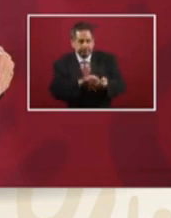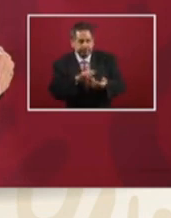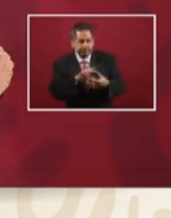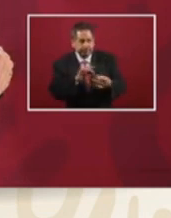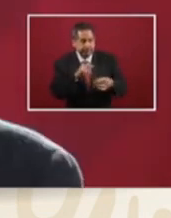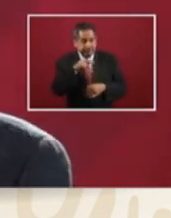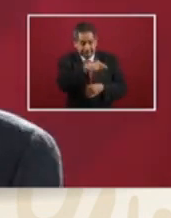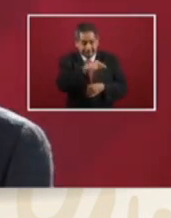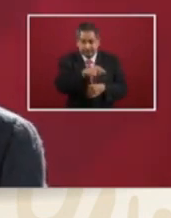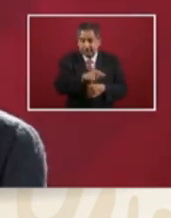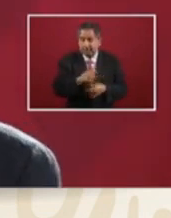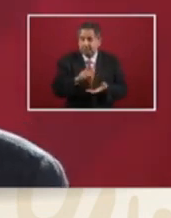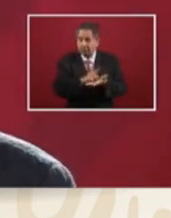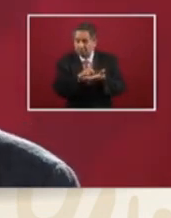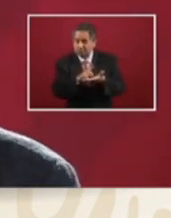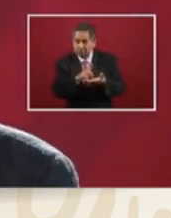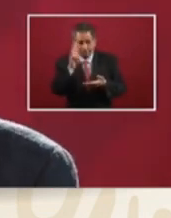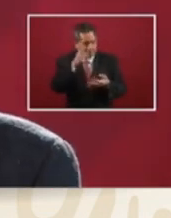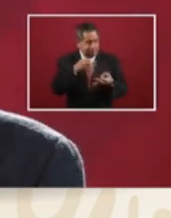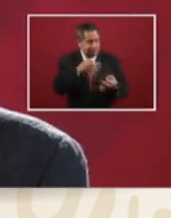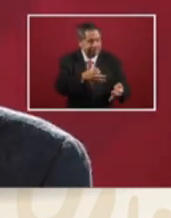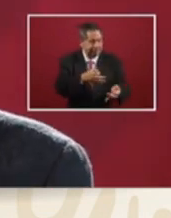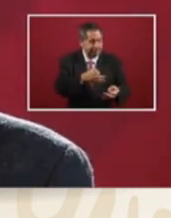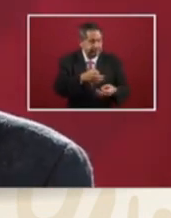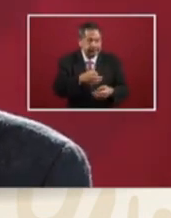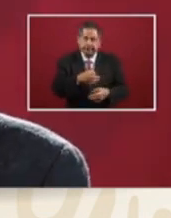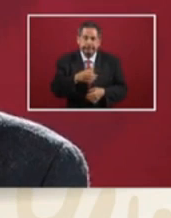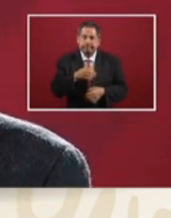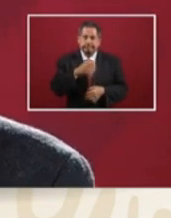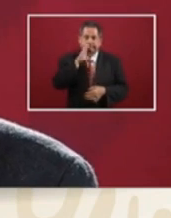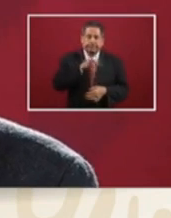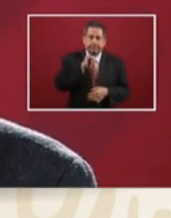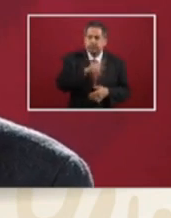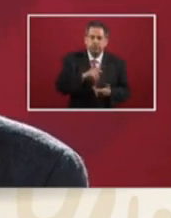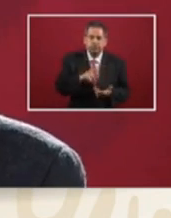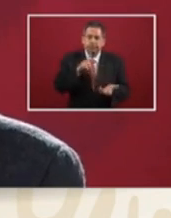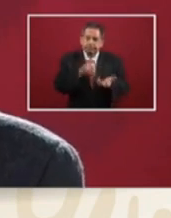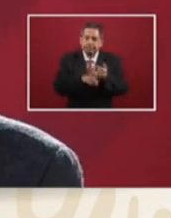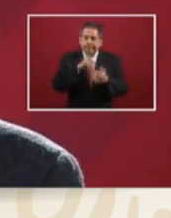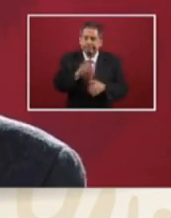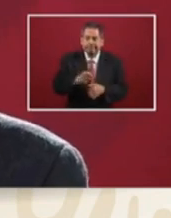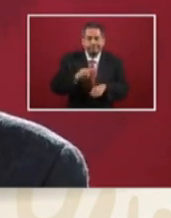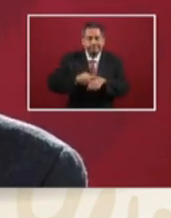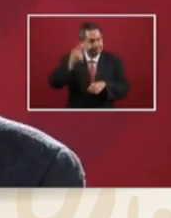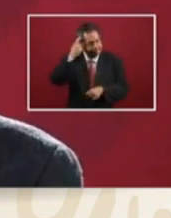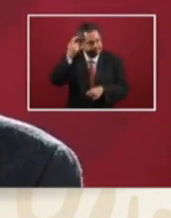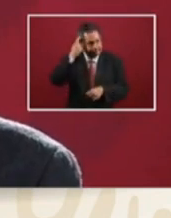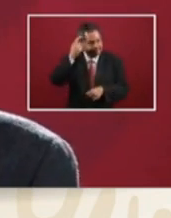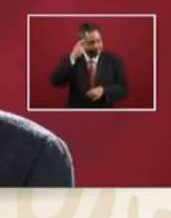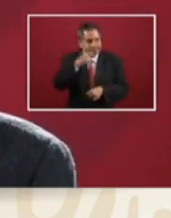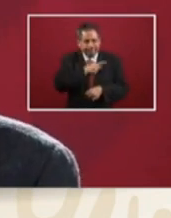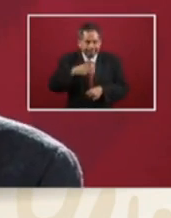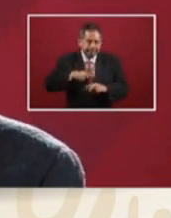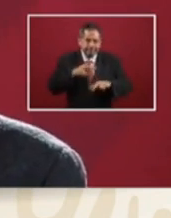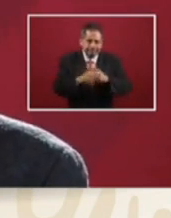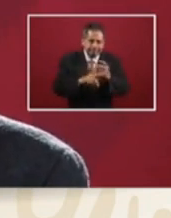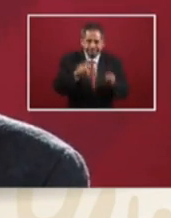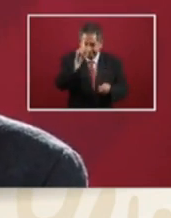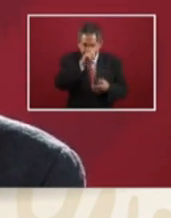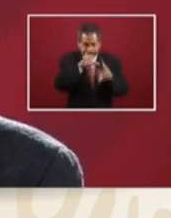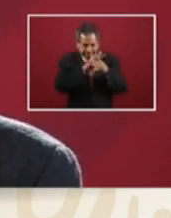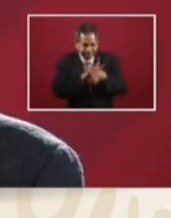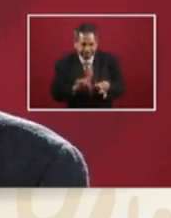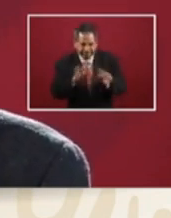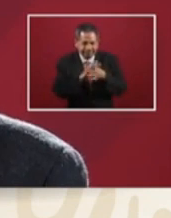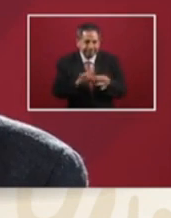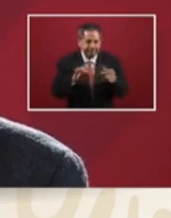una parte ajena a la salud mental. Los problemas de consumo de sustancias, de dependencia, tienen que ver precisamente con la salud